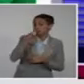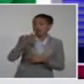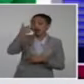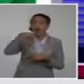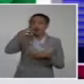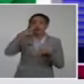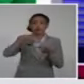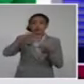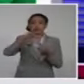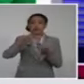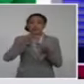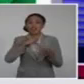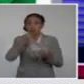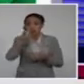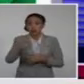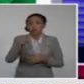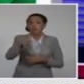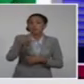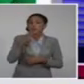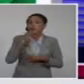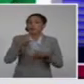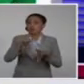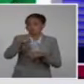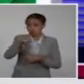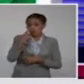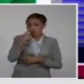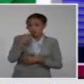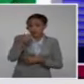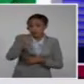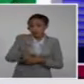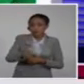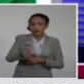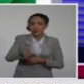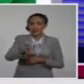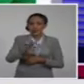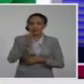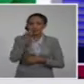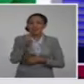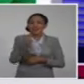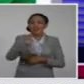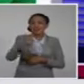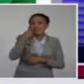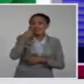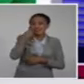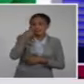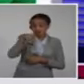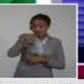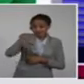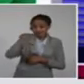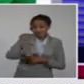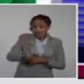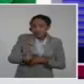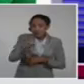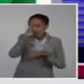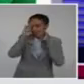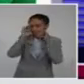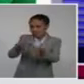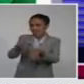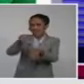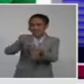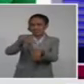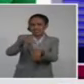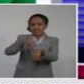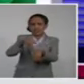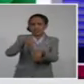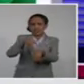la sintomatología que presentó, tos seca y decaimiento, pues permaneció ingresada durante